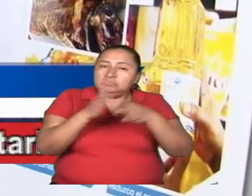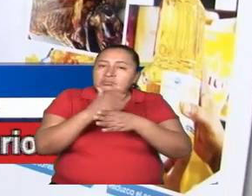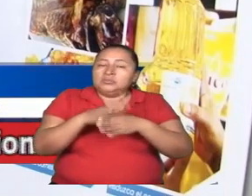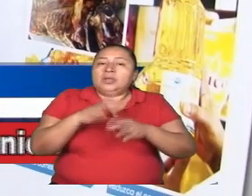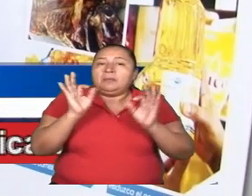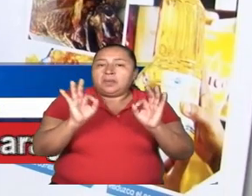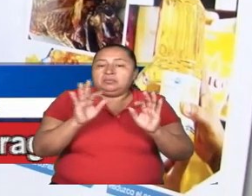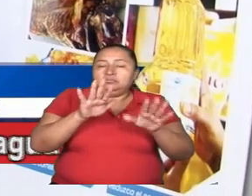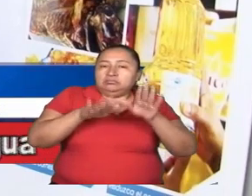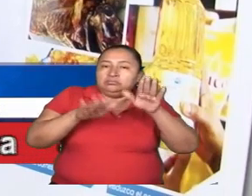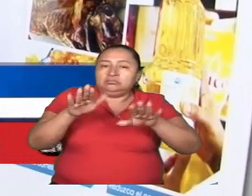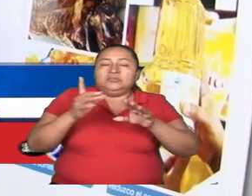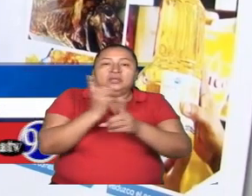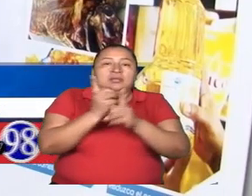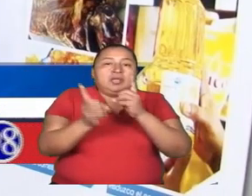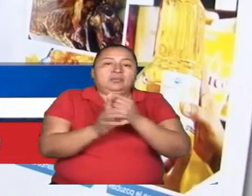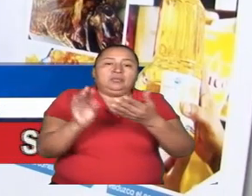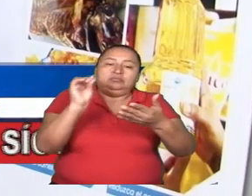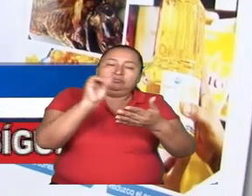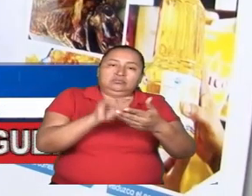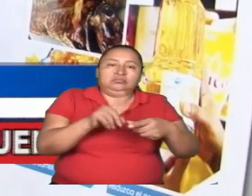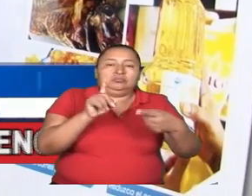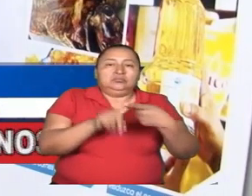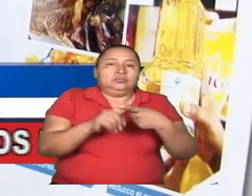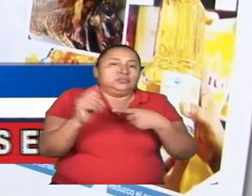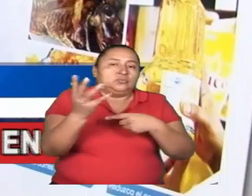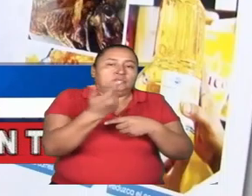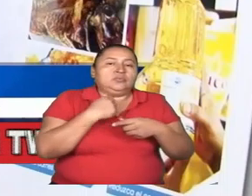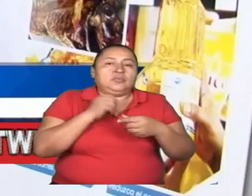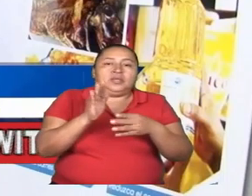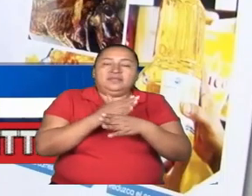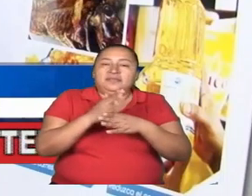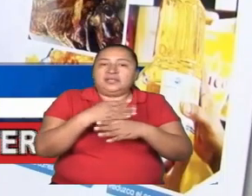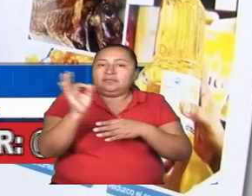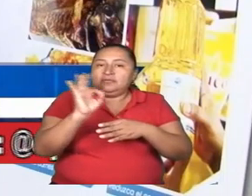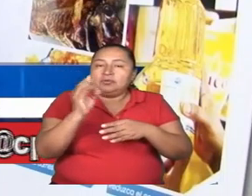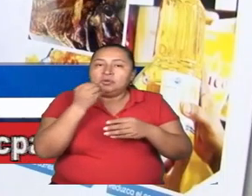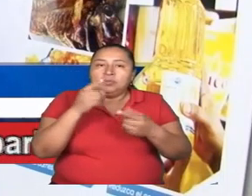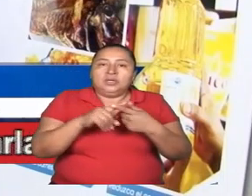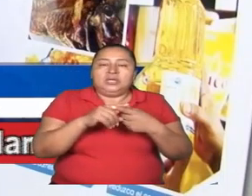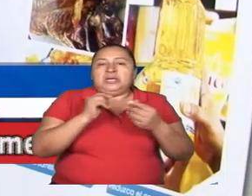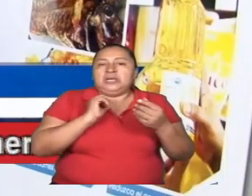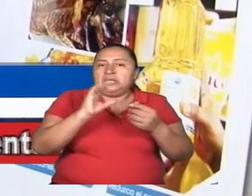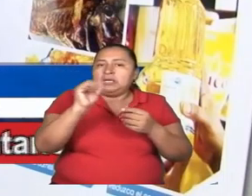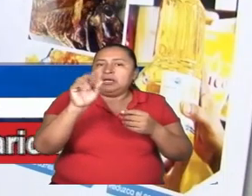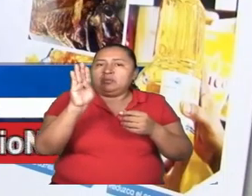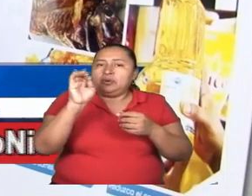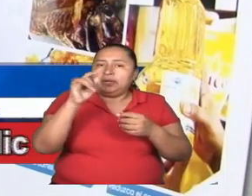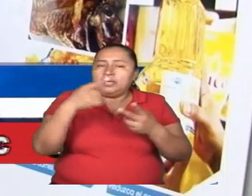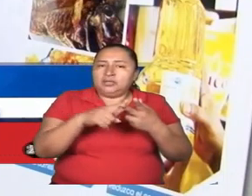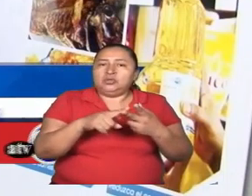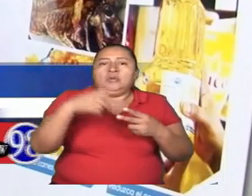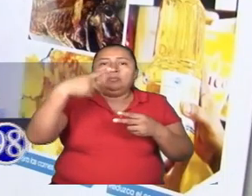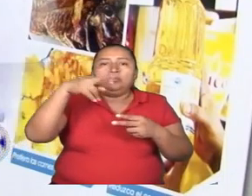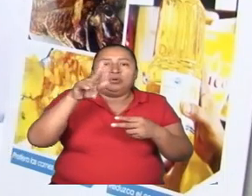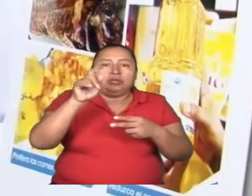alimentación adecuada tenemos que incluir todos los grupos de alimentos, carbohidratos, proteínas,